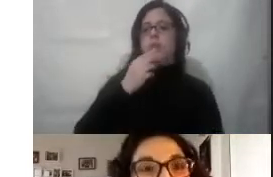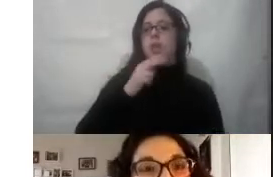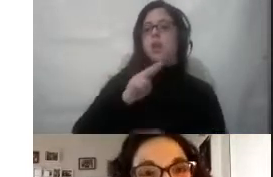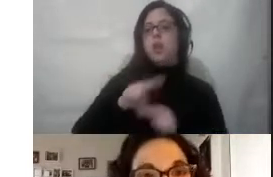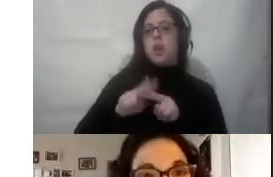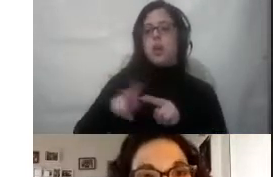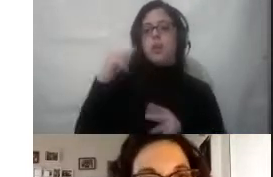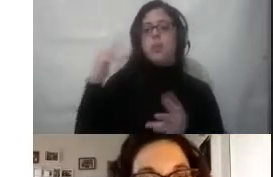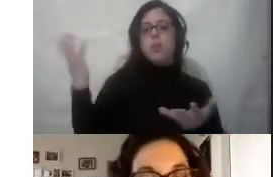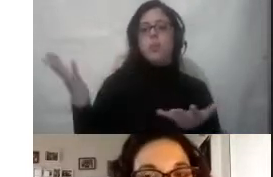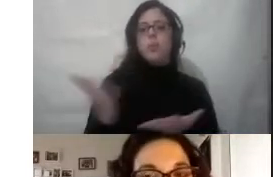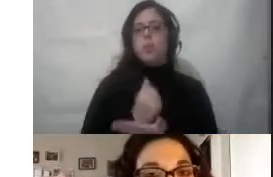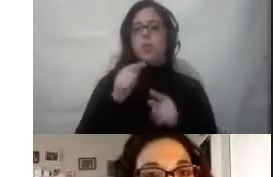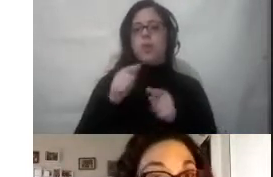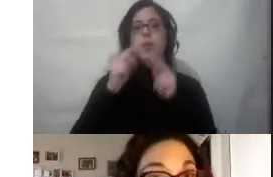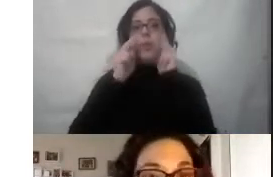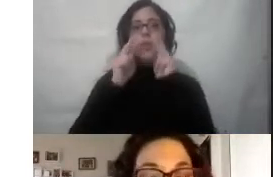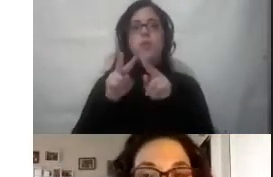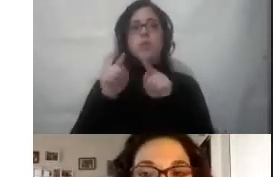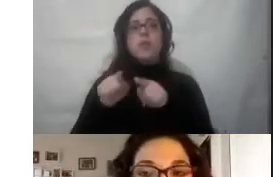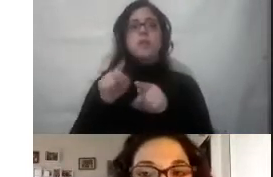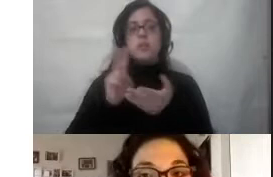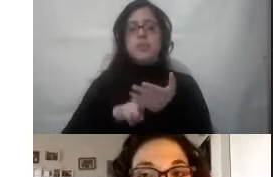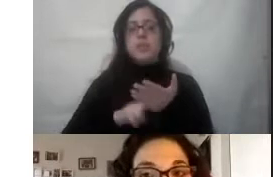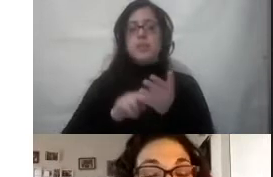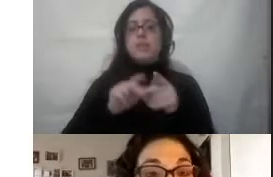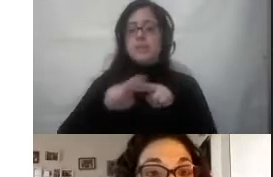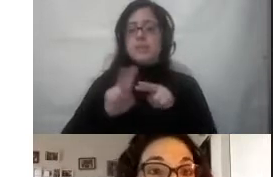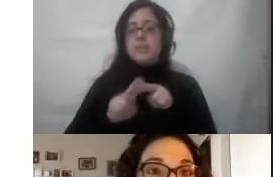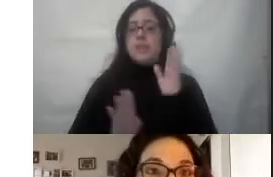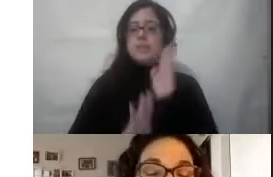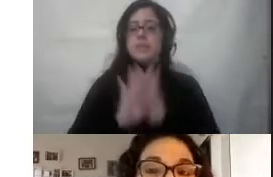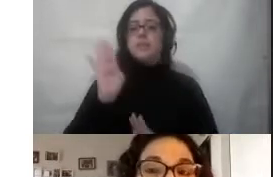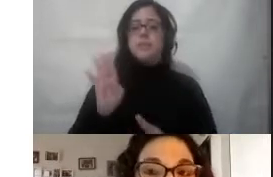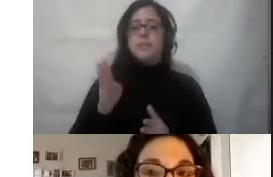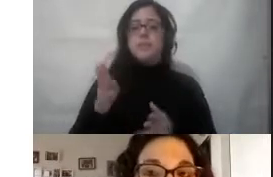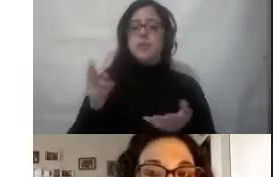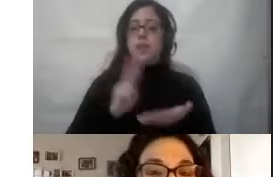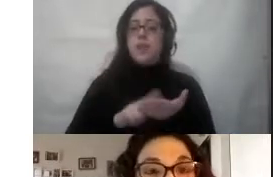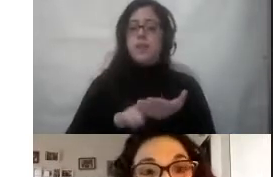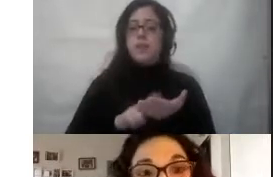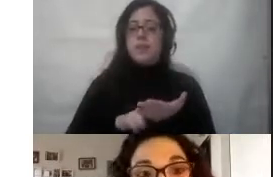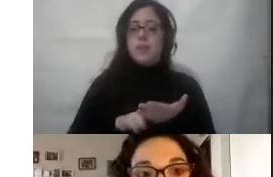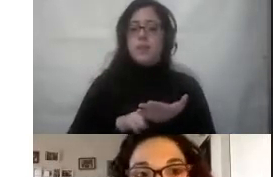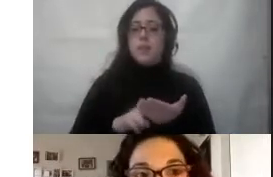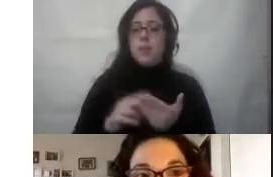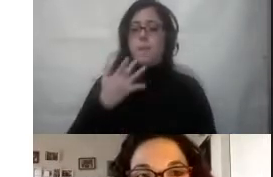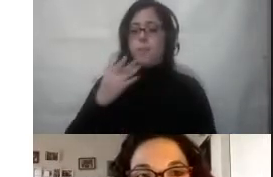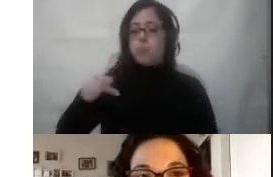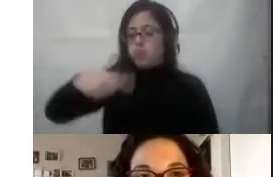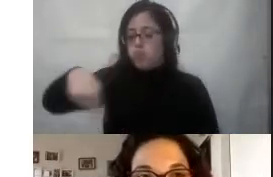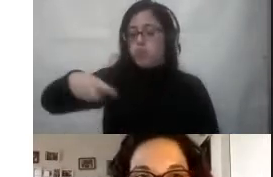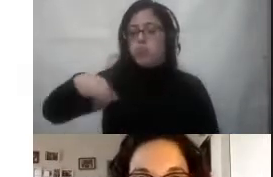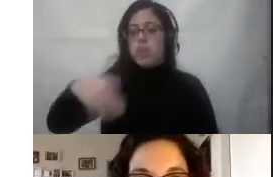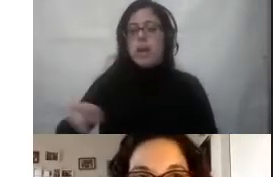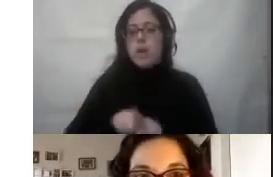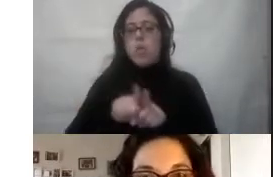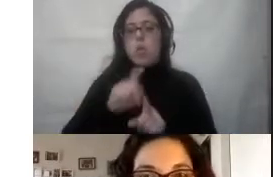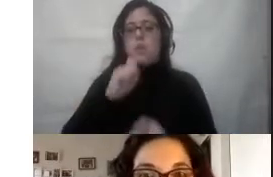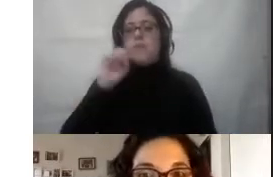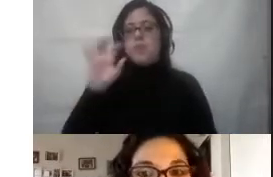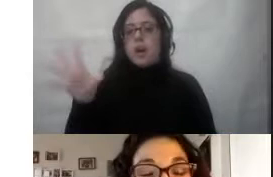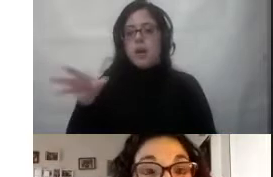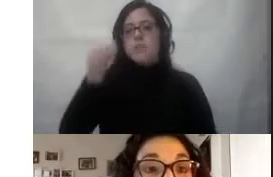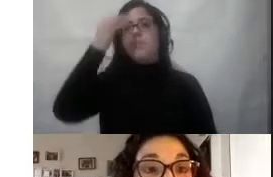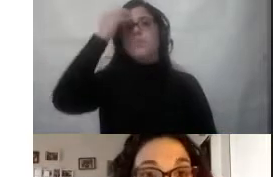¿Cómo logramos mirar que efectivamente eso se está desarrollando? Bueno, porque logran ser capaces de reconocer, por ejemplo, la agencia de los